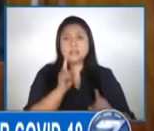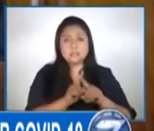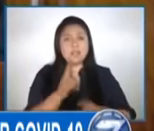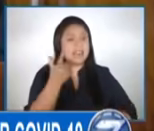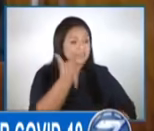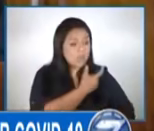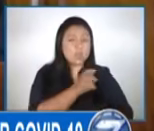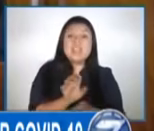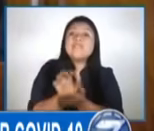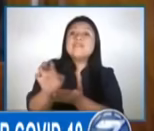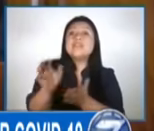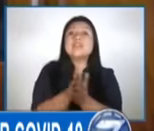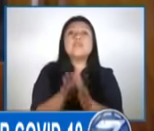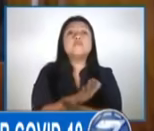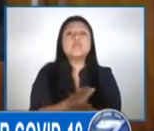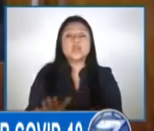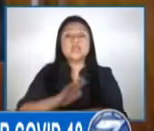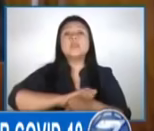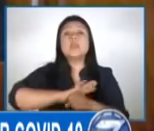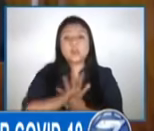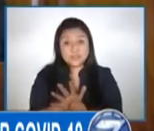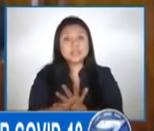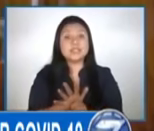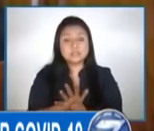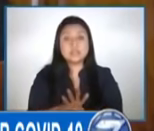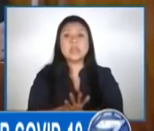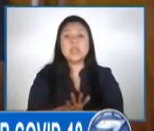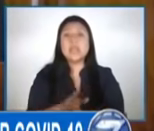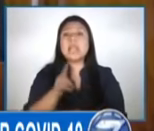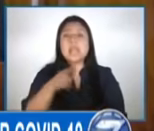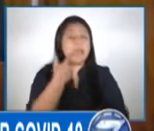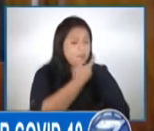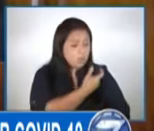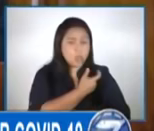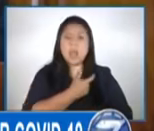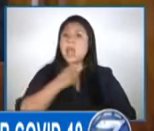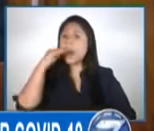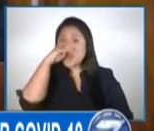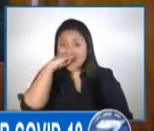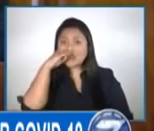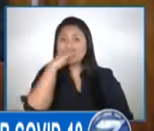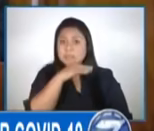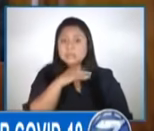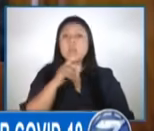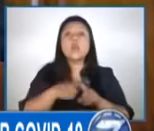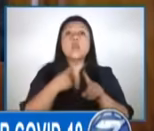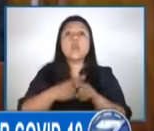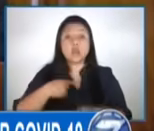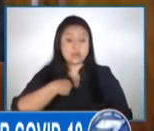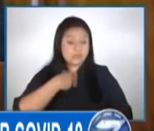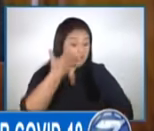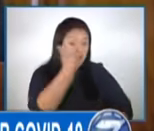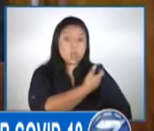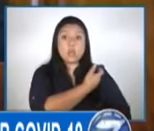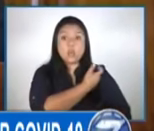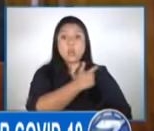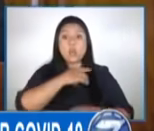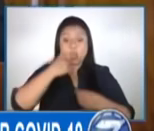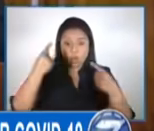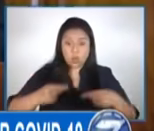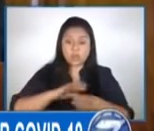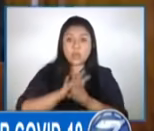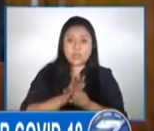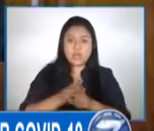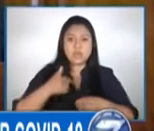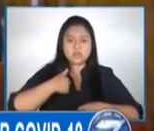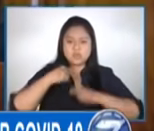vacuna evita la muerte por COVID-19. La vacuna es totalmente gratuita y al vacunarme contra el COVID-19,